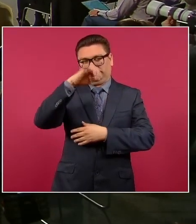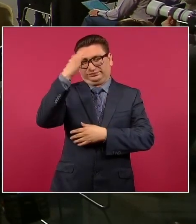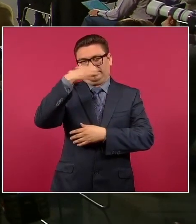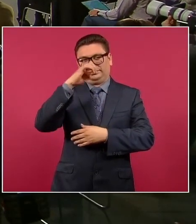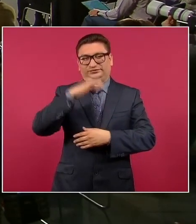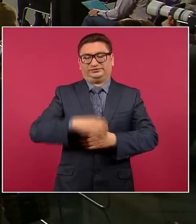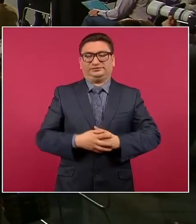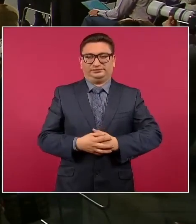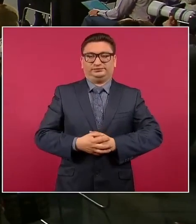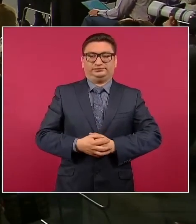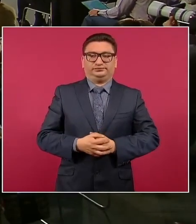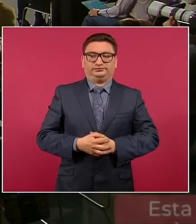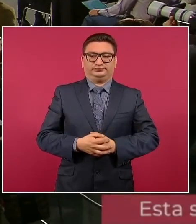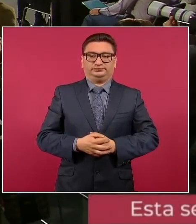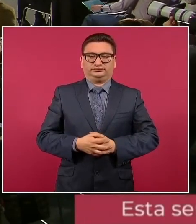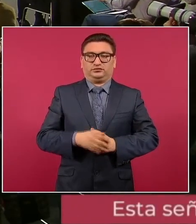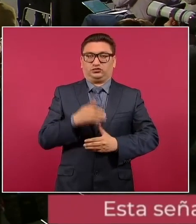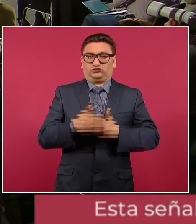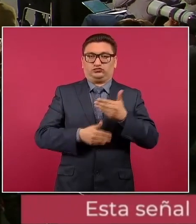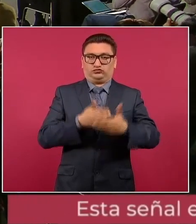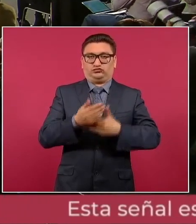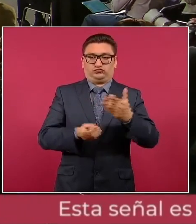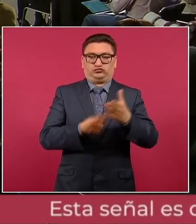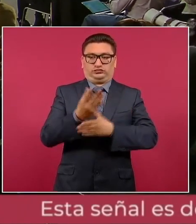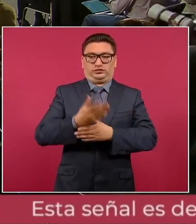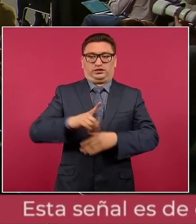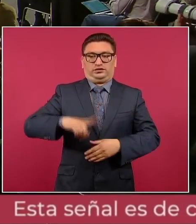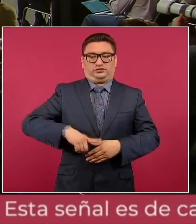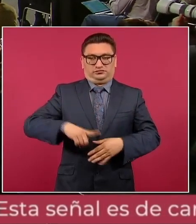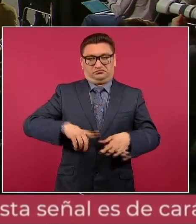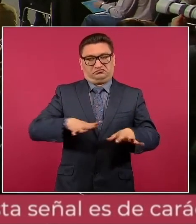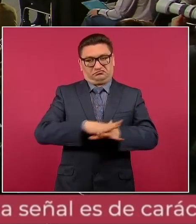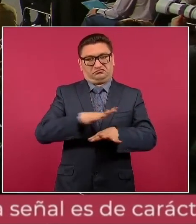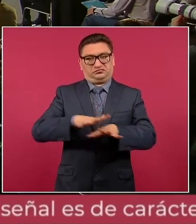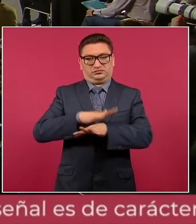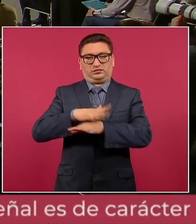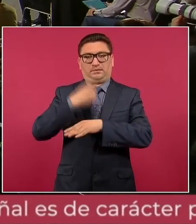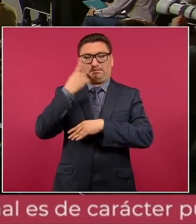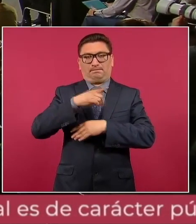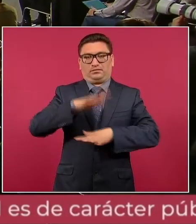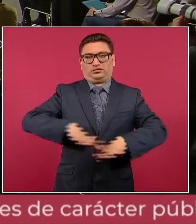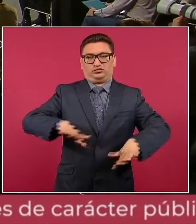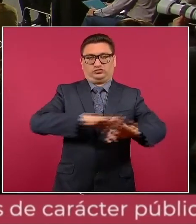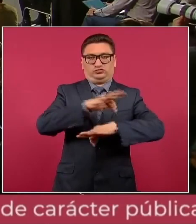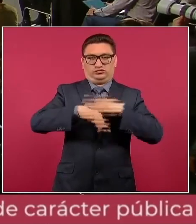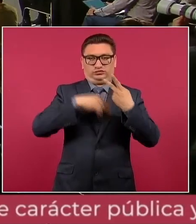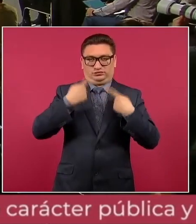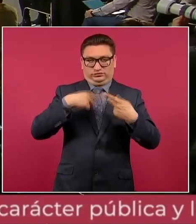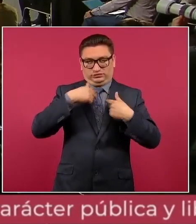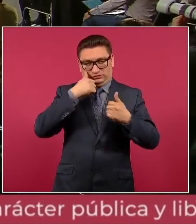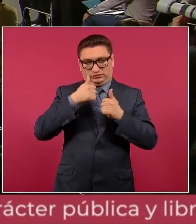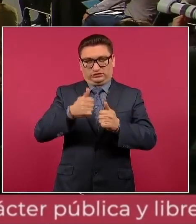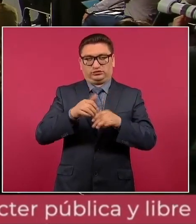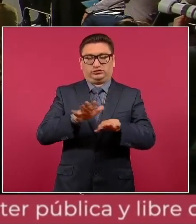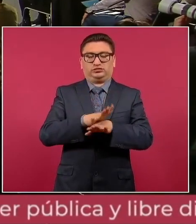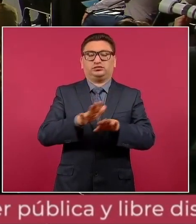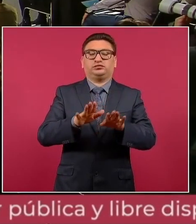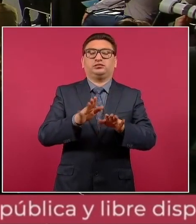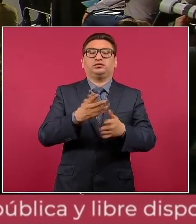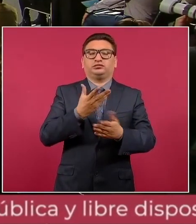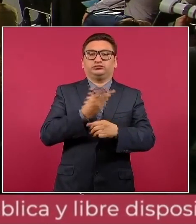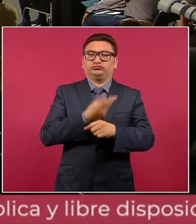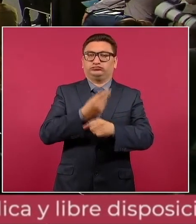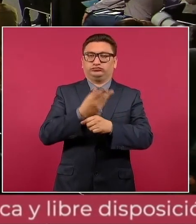progreso, de gobierno y de acercamiento con la sociedad que es la construcción del Tren Maya.